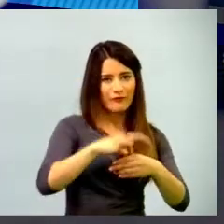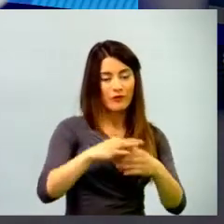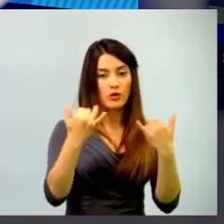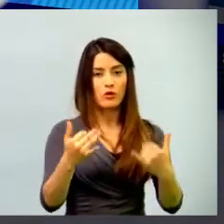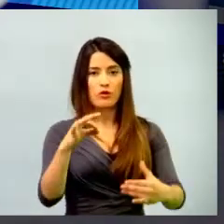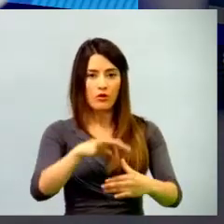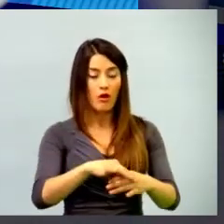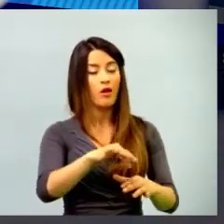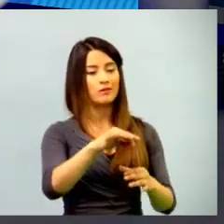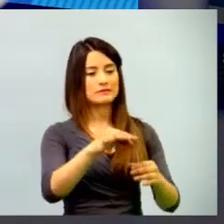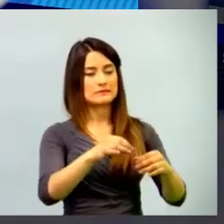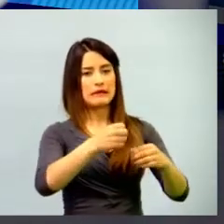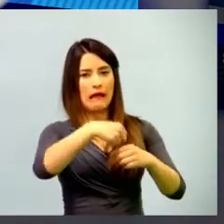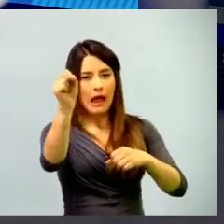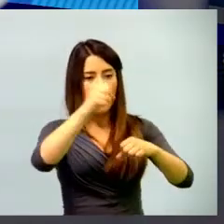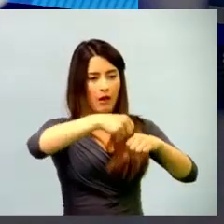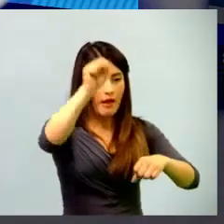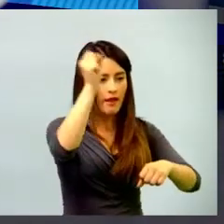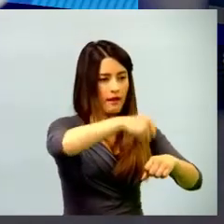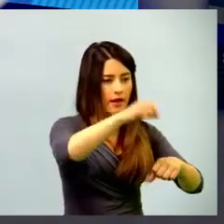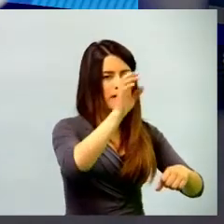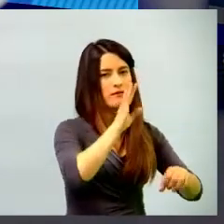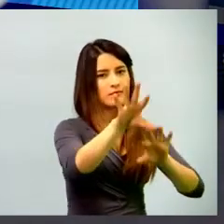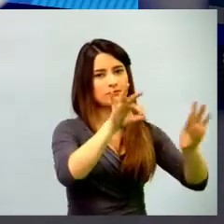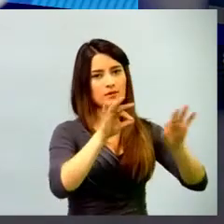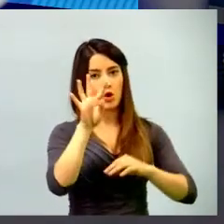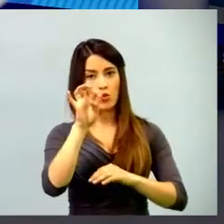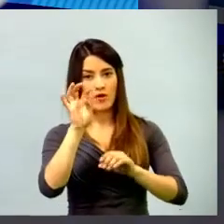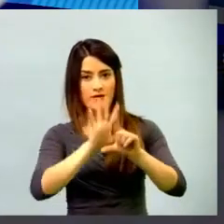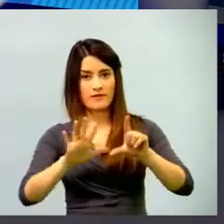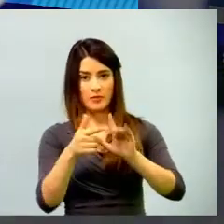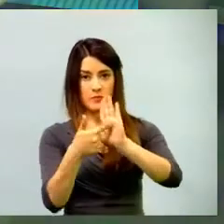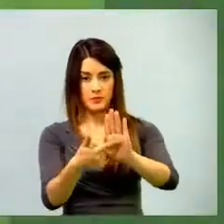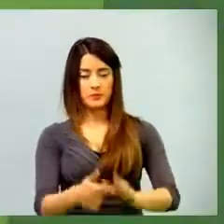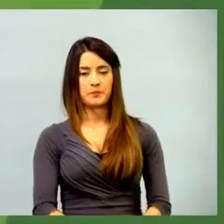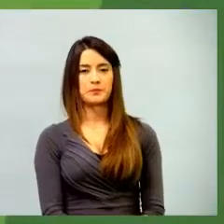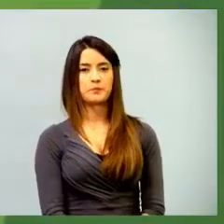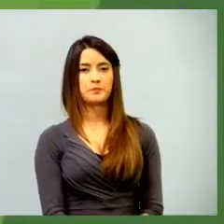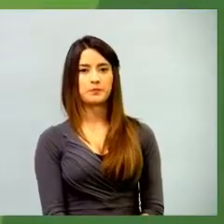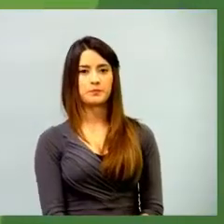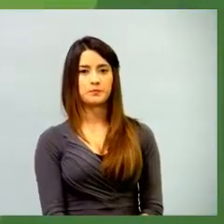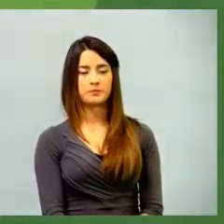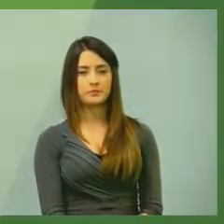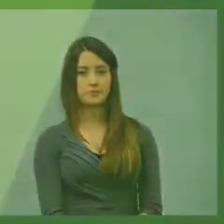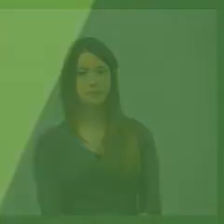preseleccionar los 9 mejores que van a Buga Valle. Rodemos el video, por favor.